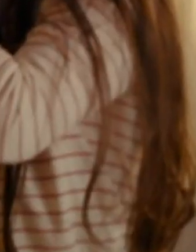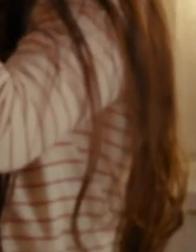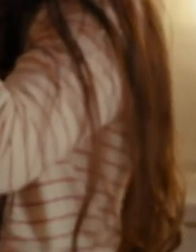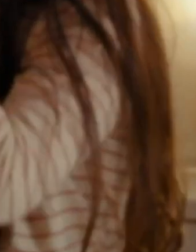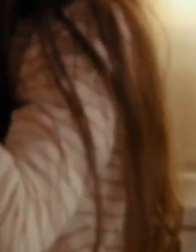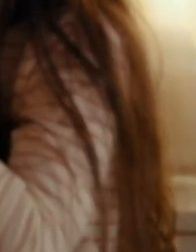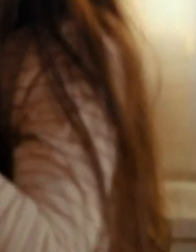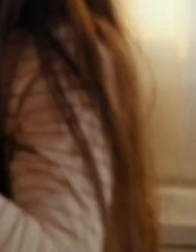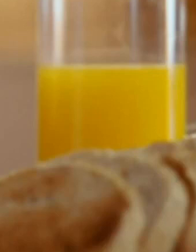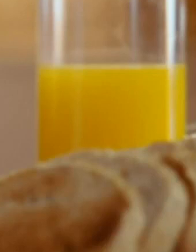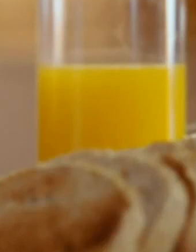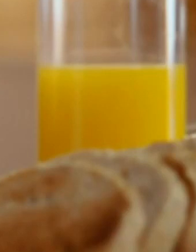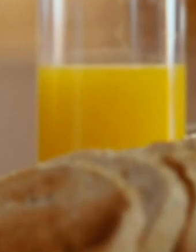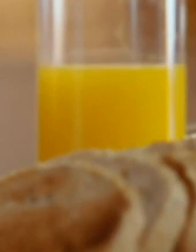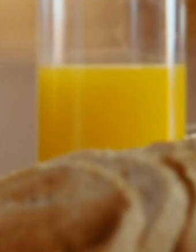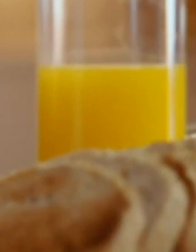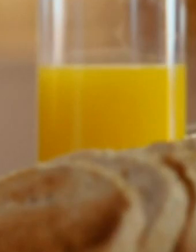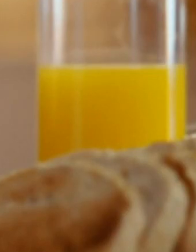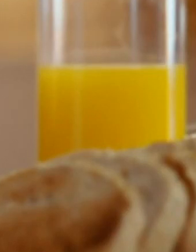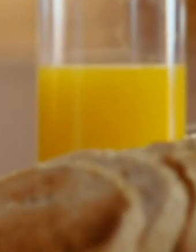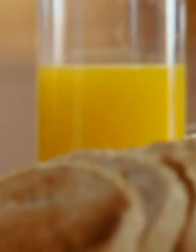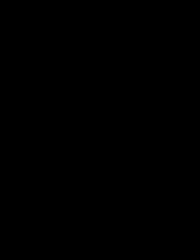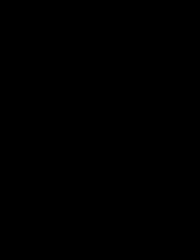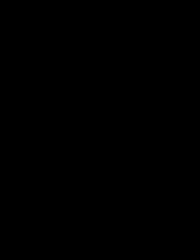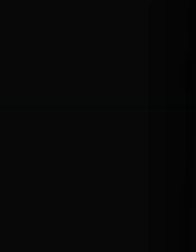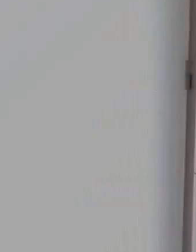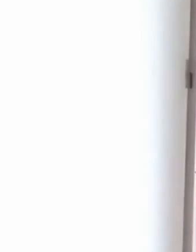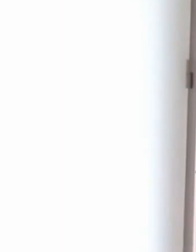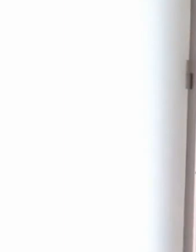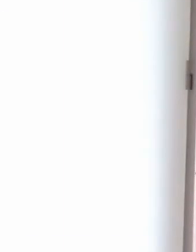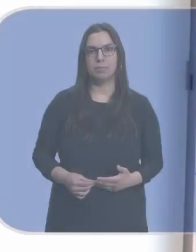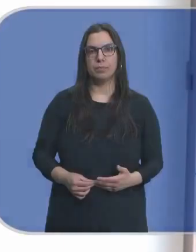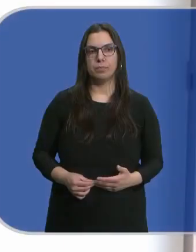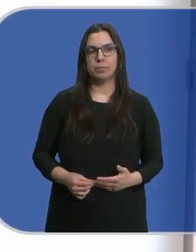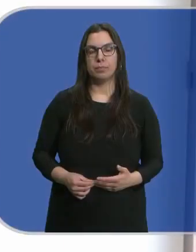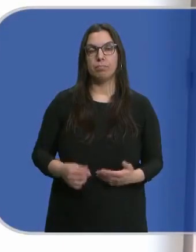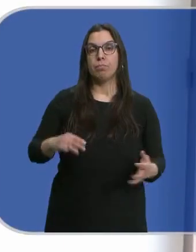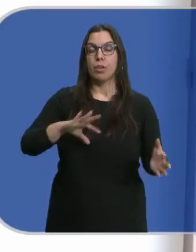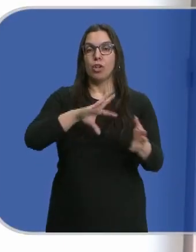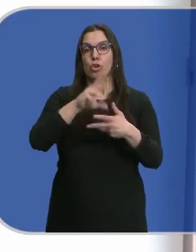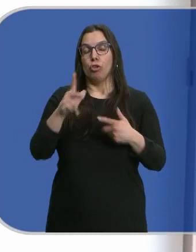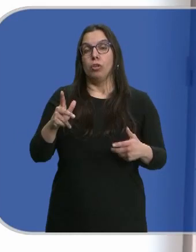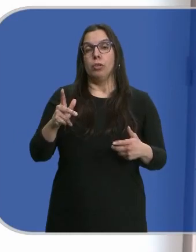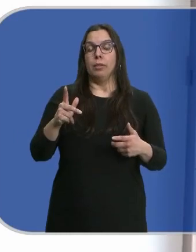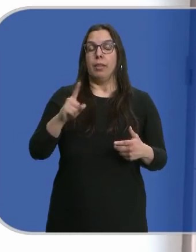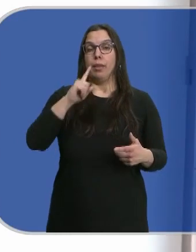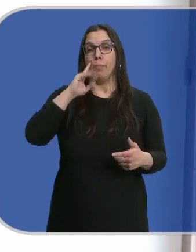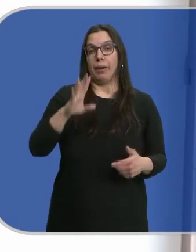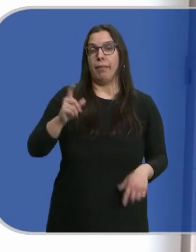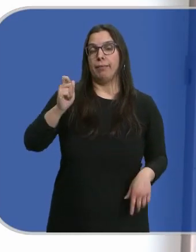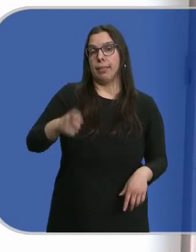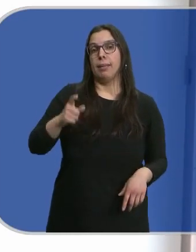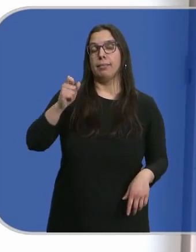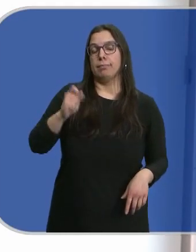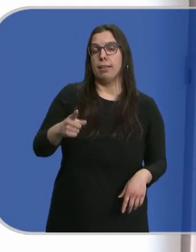mejor. Si lo quieres, lo cuidas. Pascual, dar lo mejor. Una noticia que por desgracia está empezando a ser